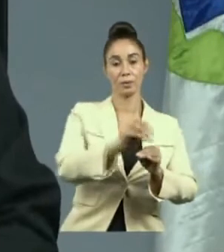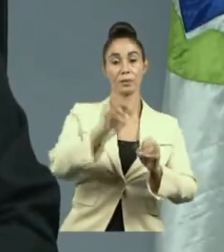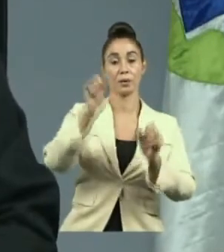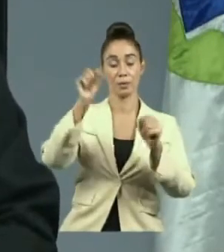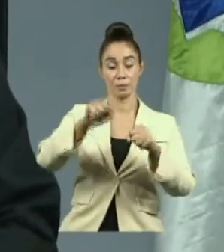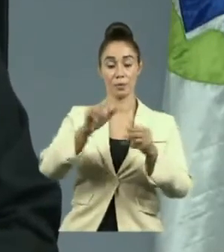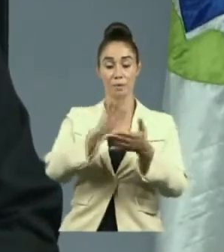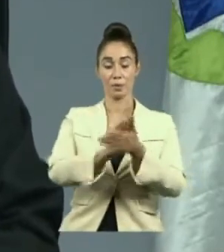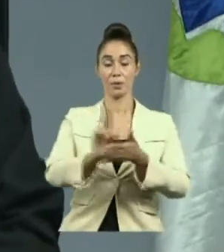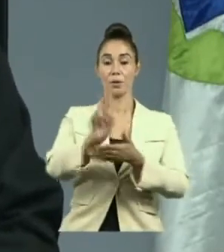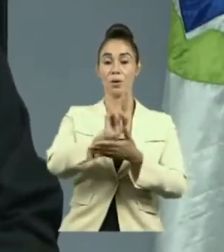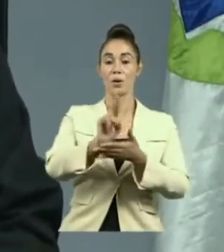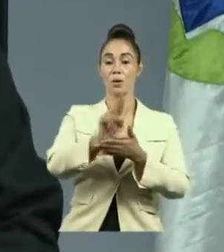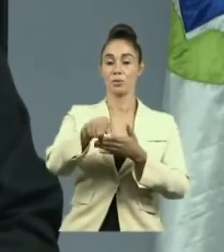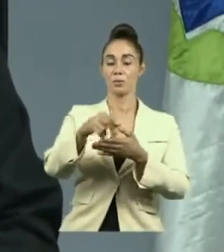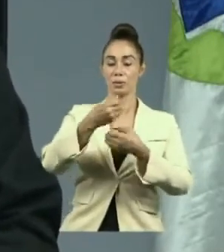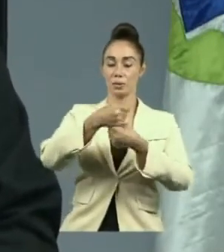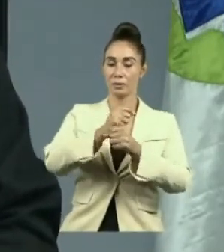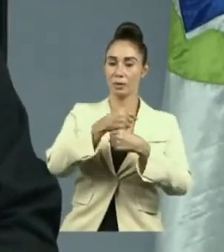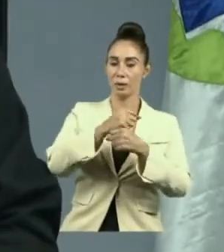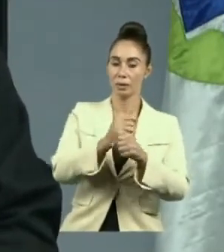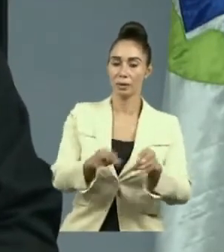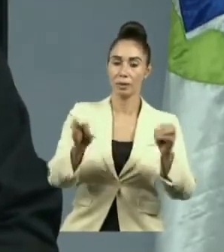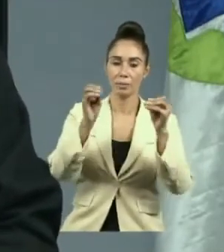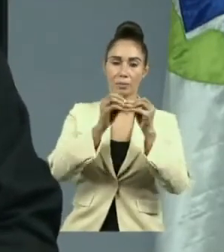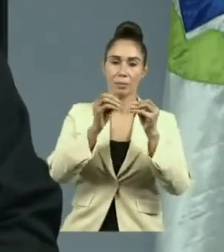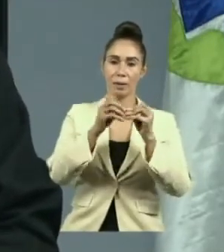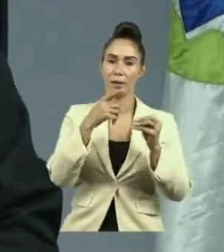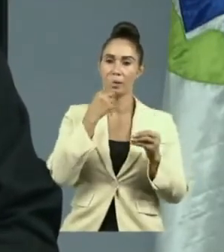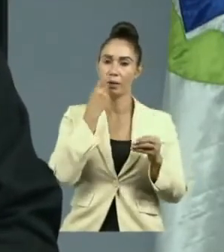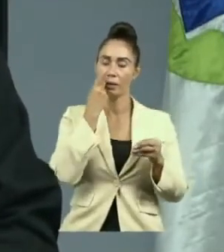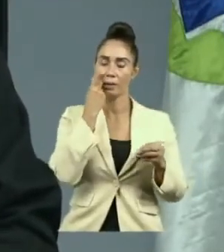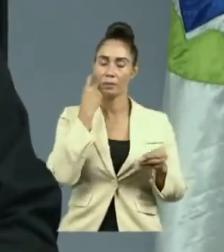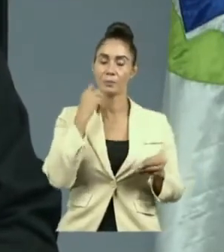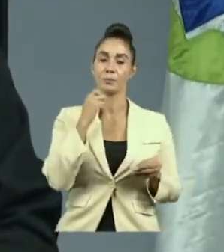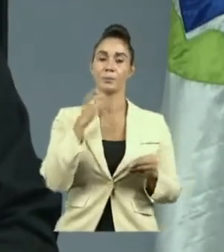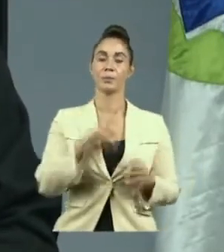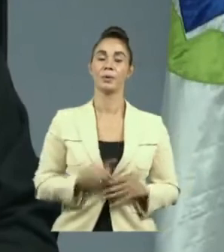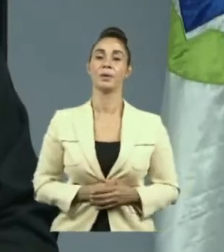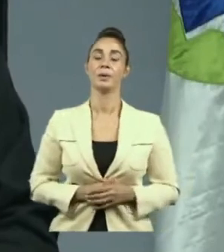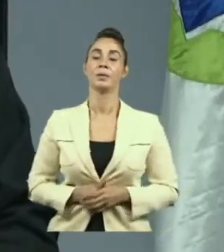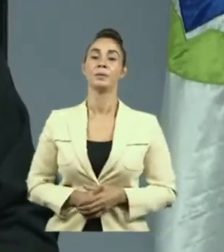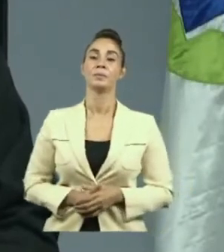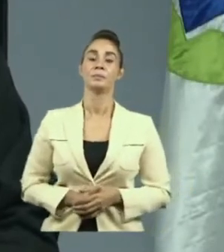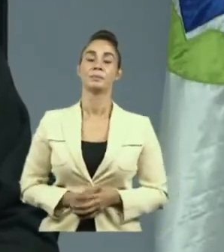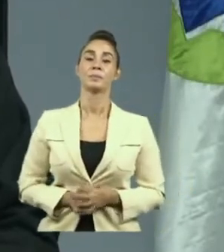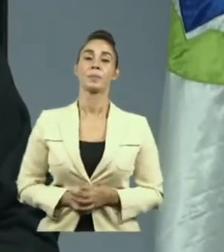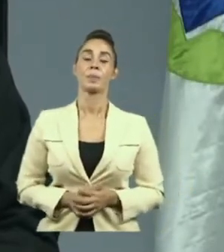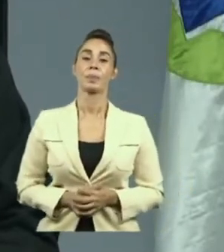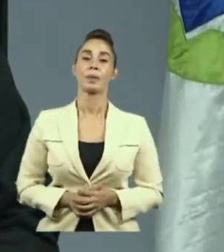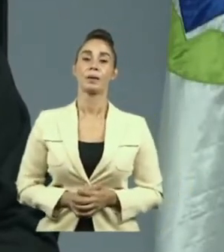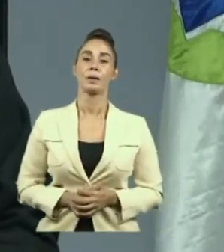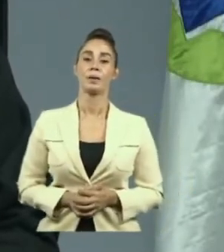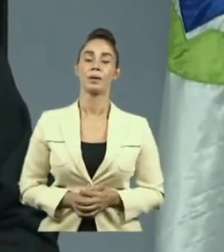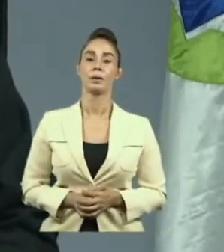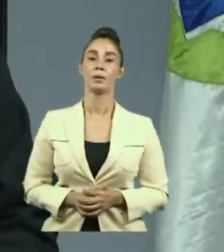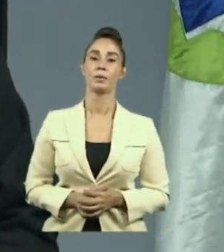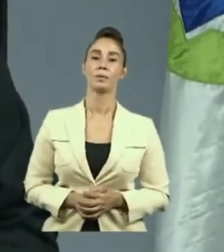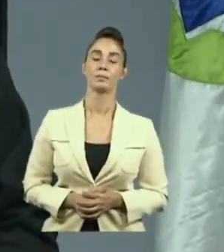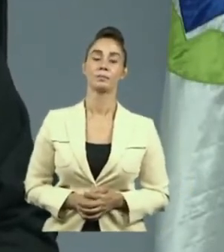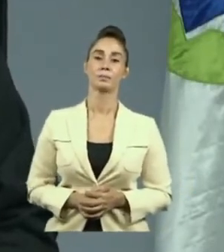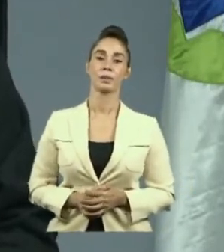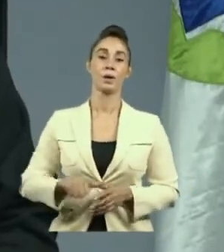puedan realizar las operaciones del laboratorio el caso de educar